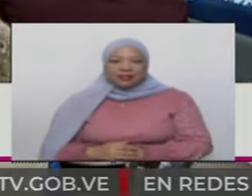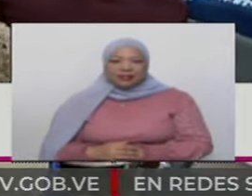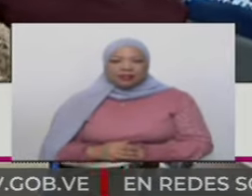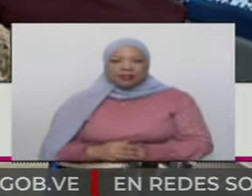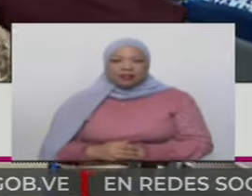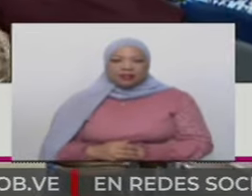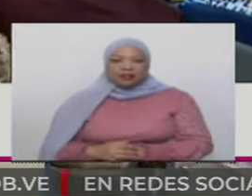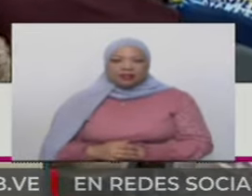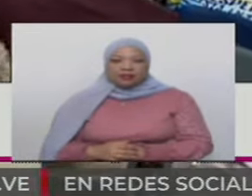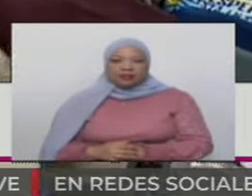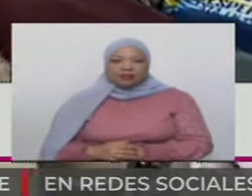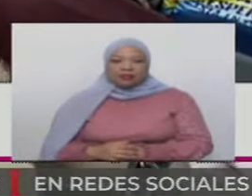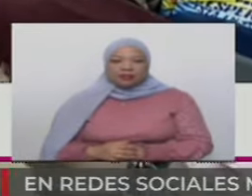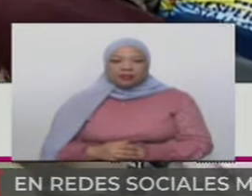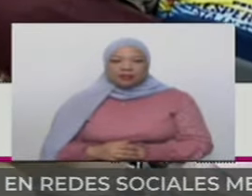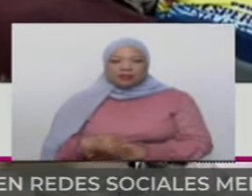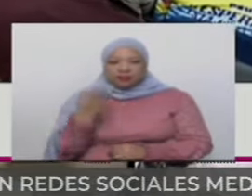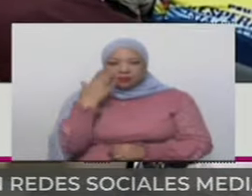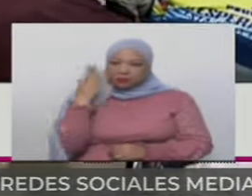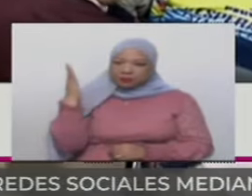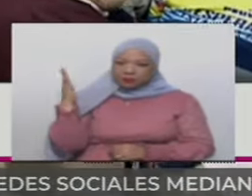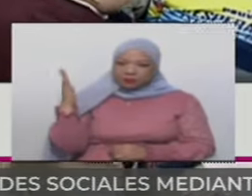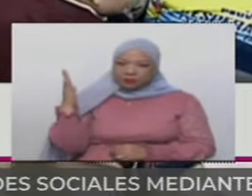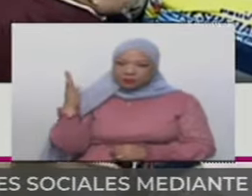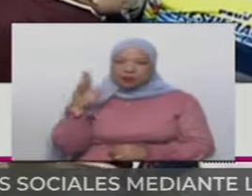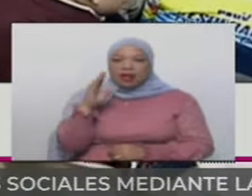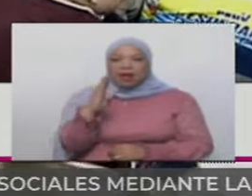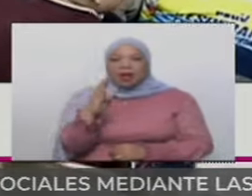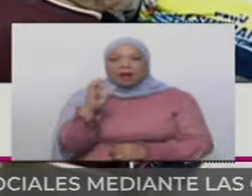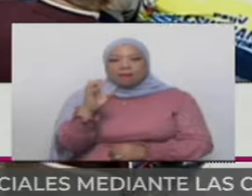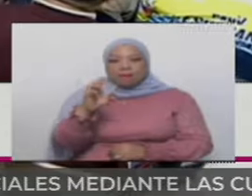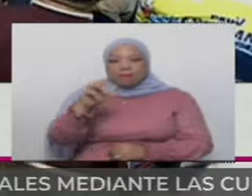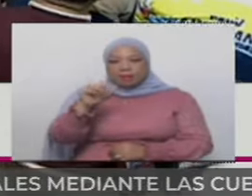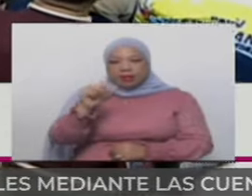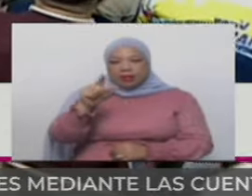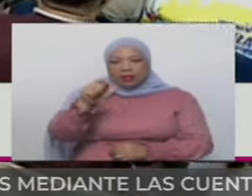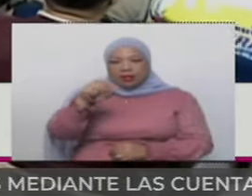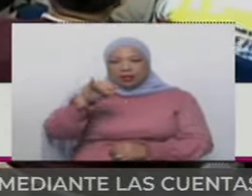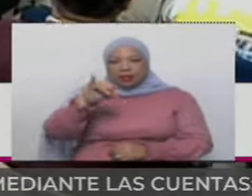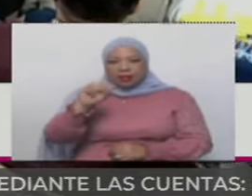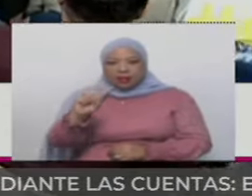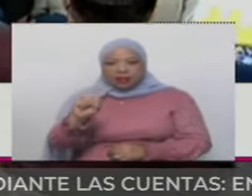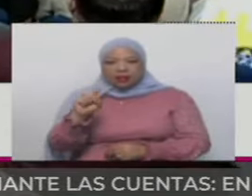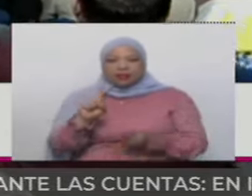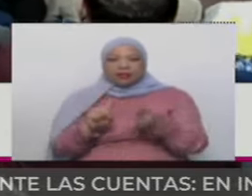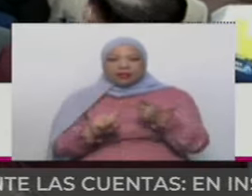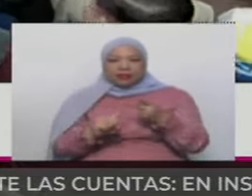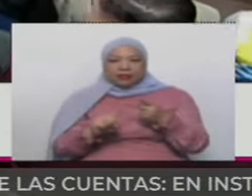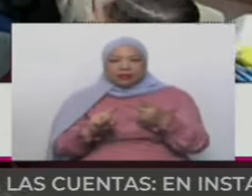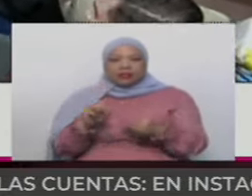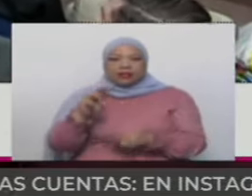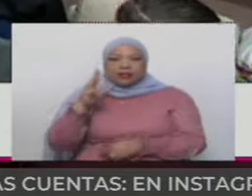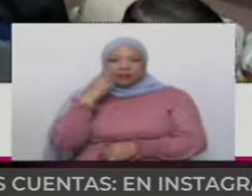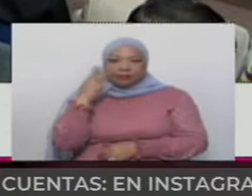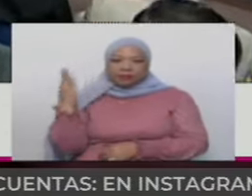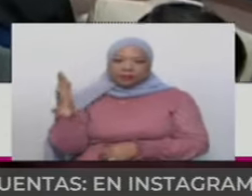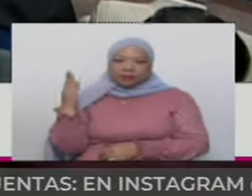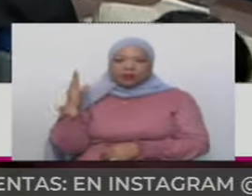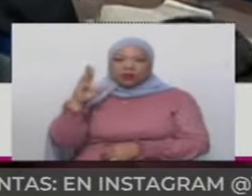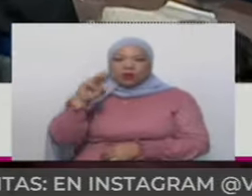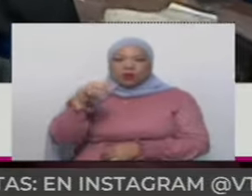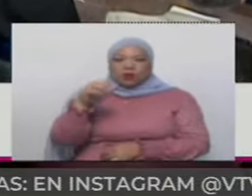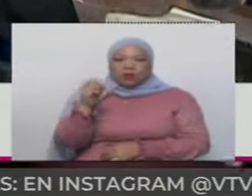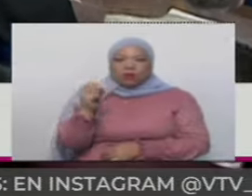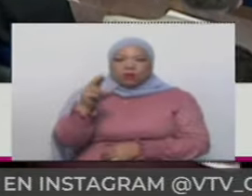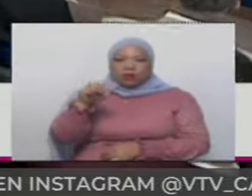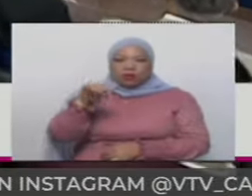Beatriz Ayfield, escritora y poeta, Demetria Casimira, Monasterio,